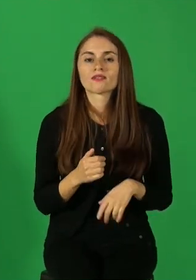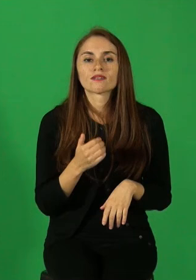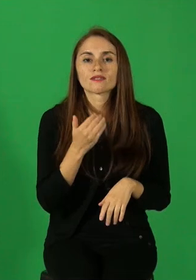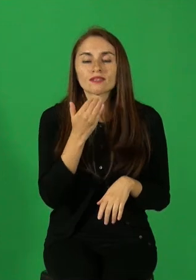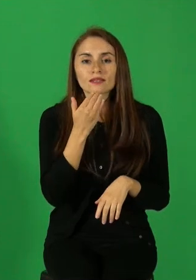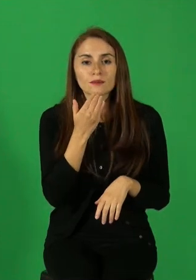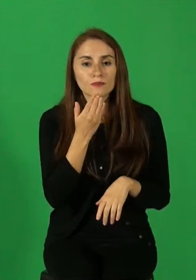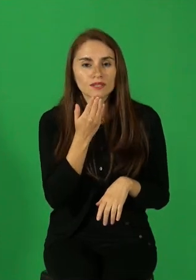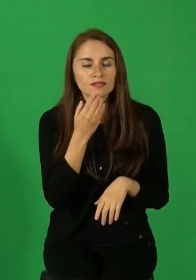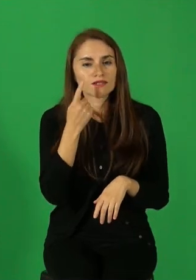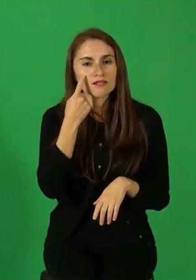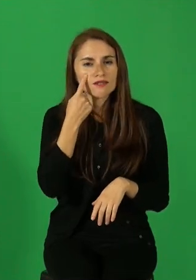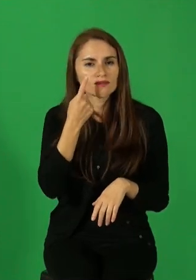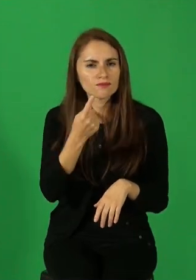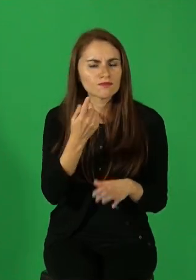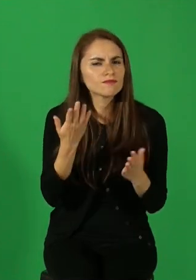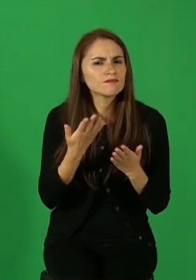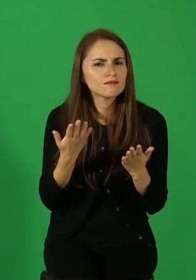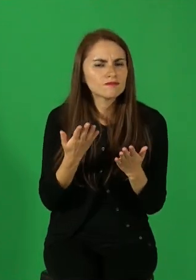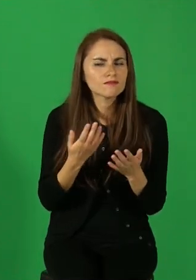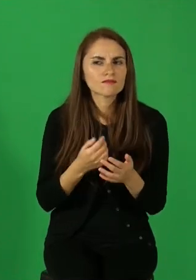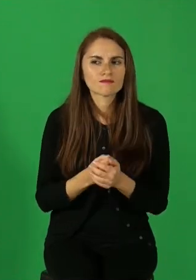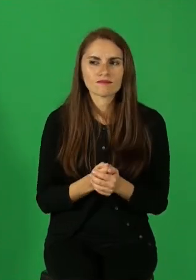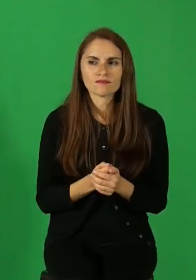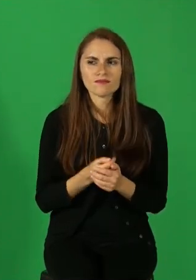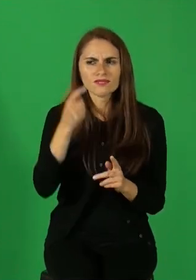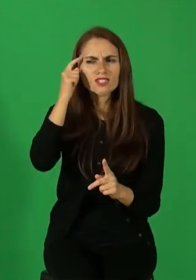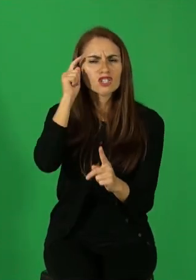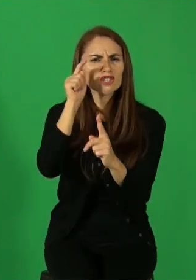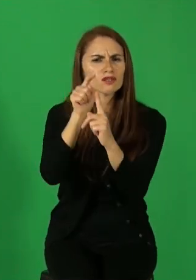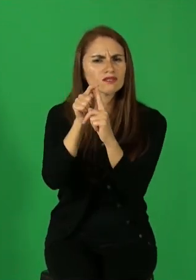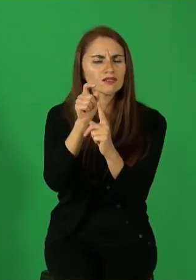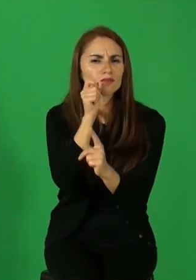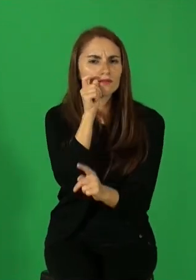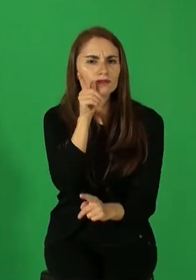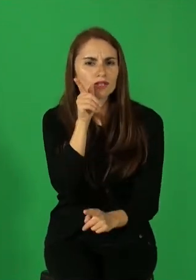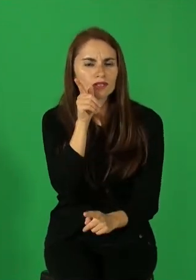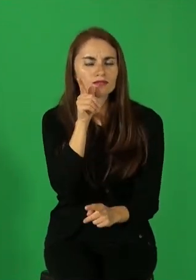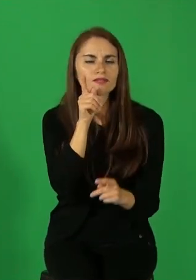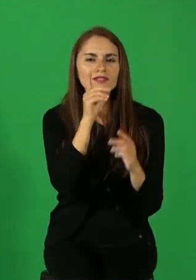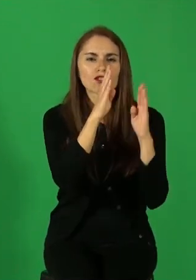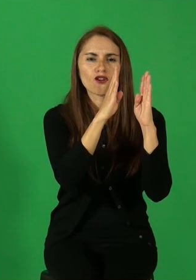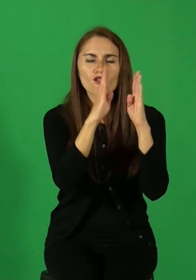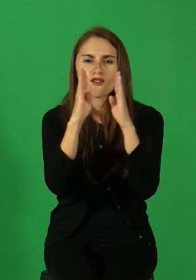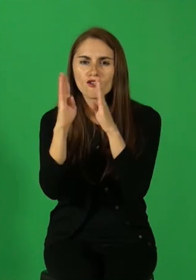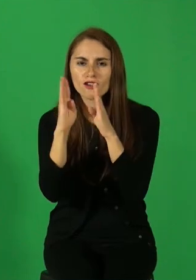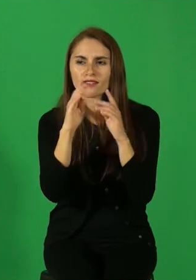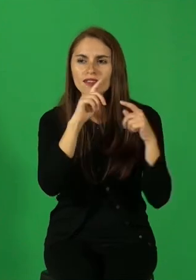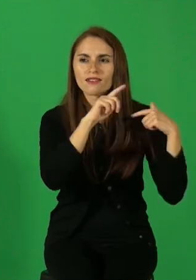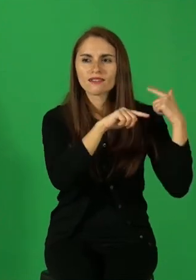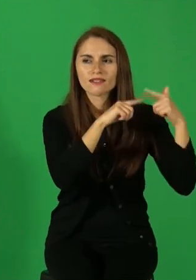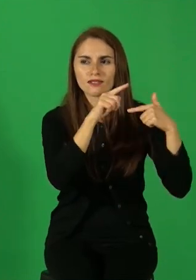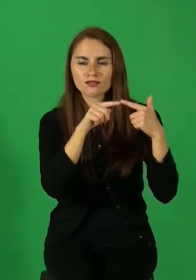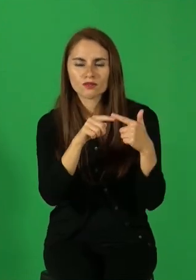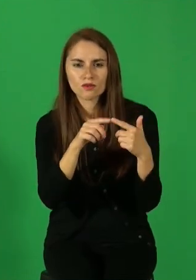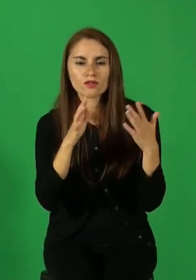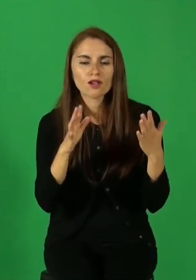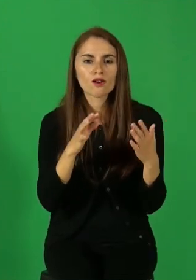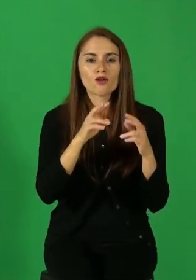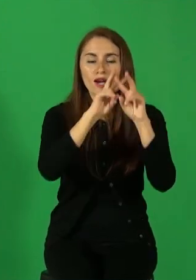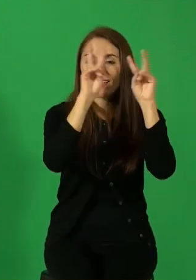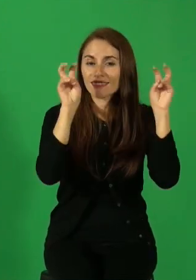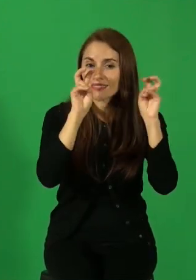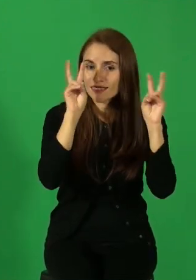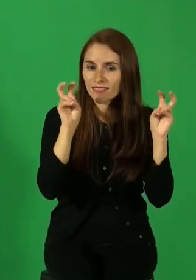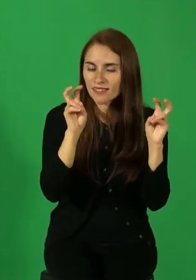caso, ¿a qué apuntaba? Ya. Al orden que daba el